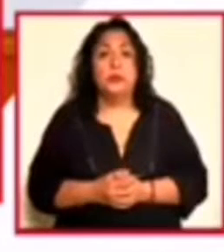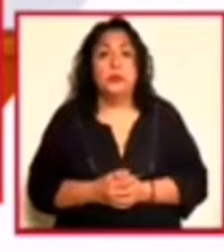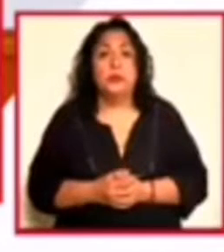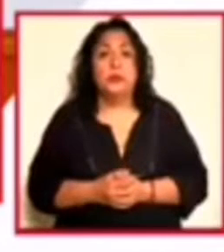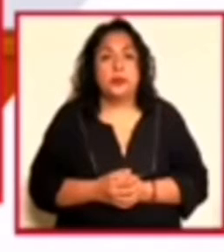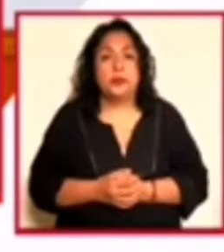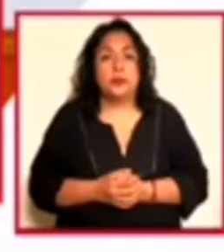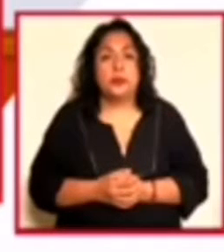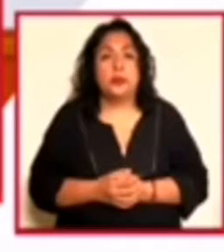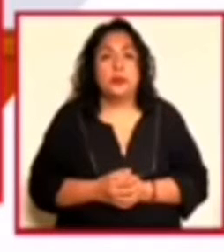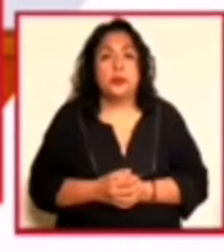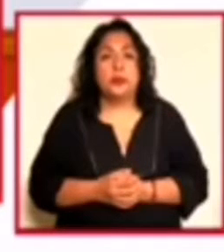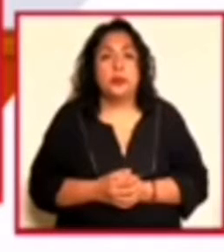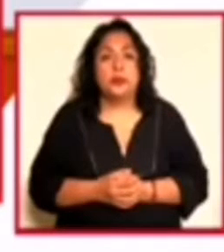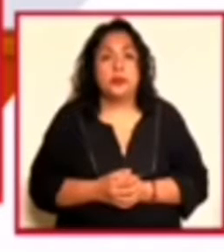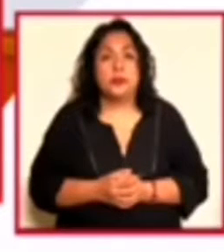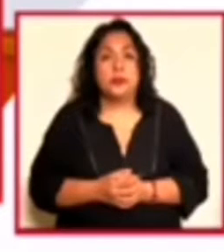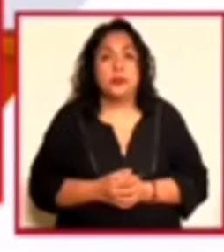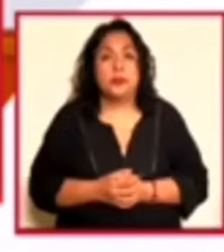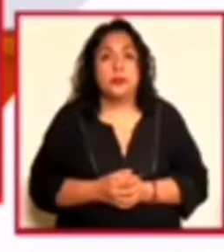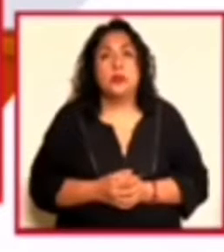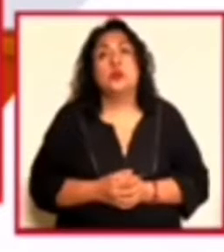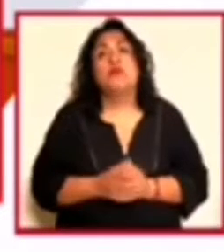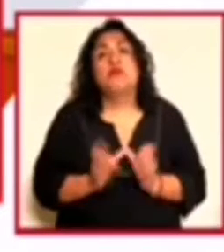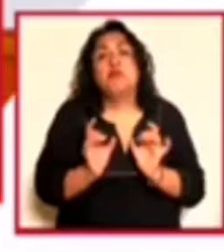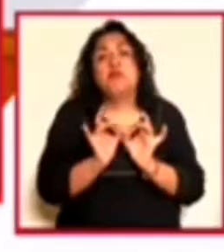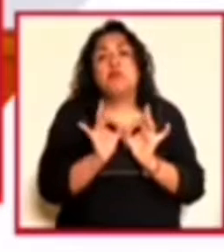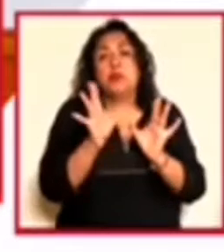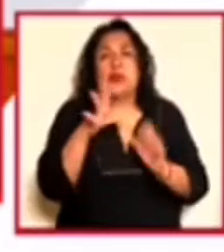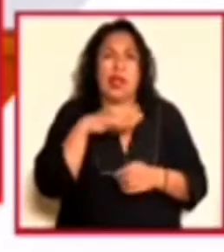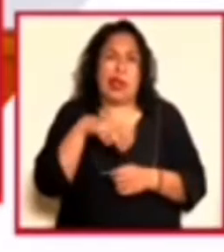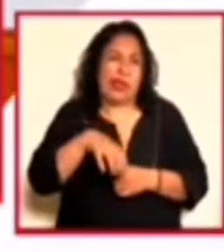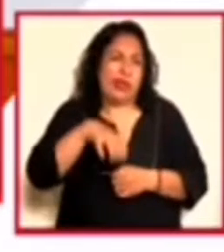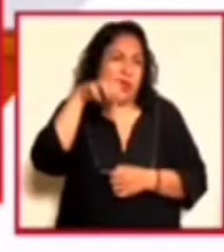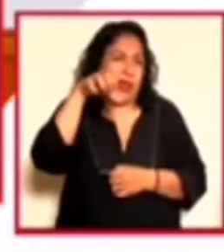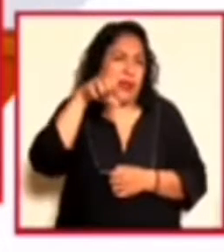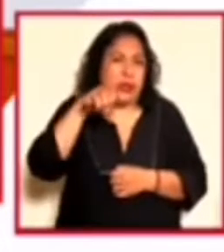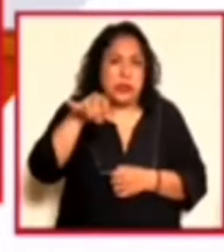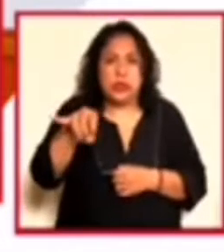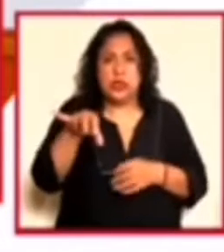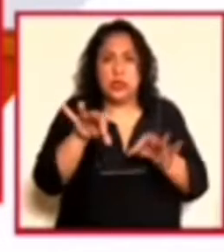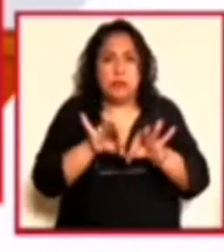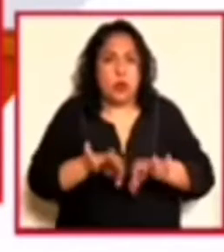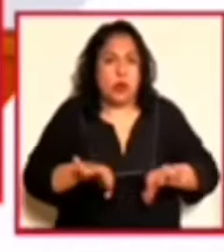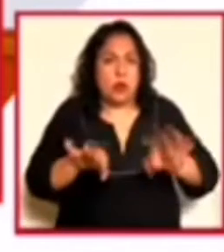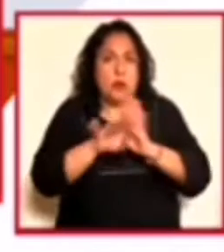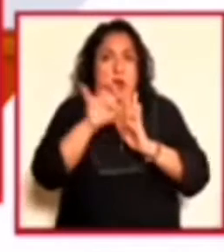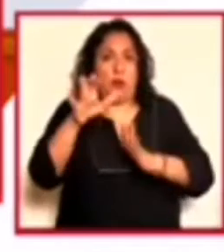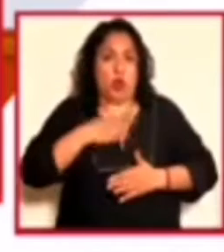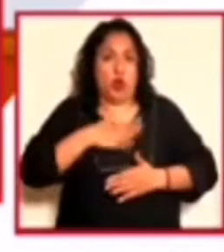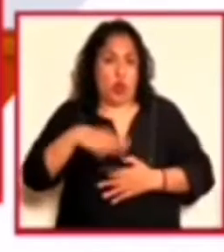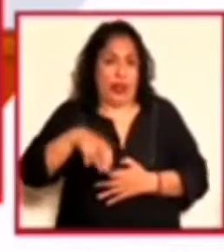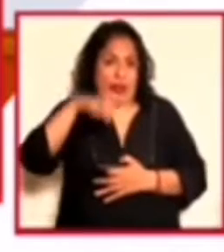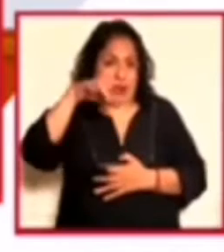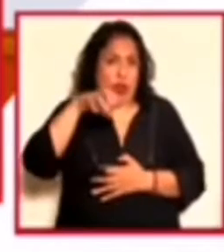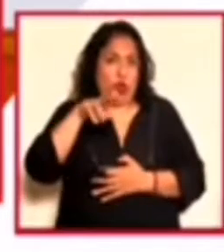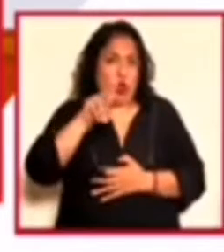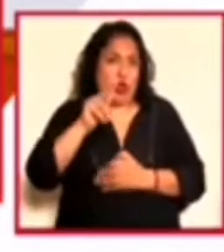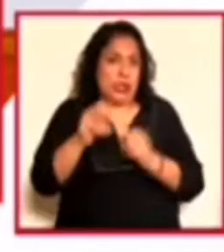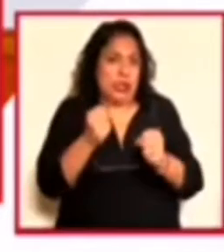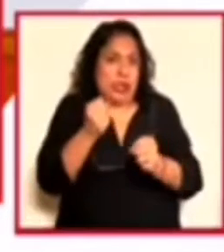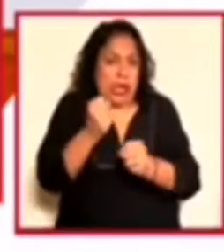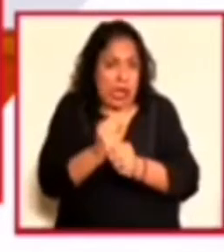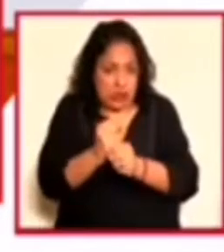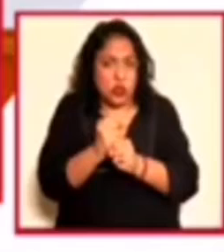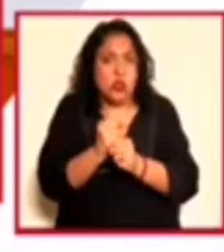Pero en principio, cuando uno llega a una edad así emblemática, como yo llegué a los 80 años, y luego